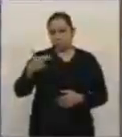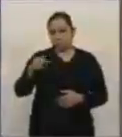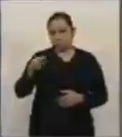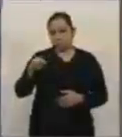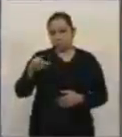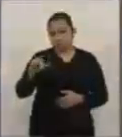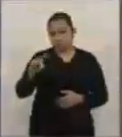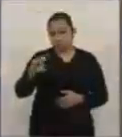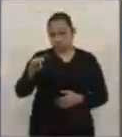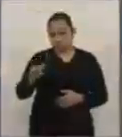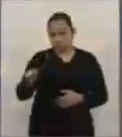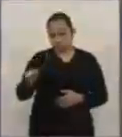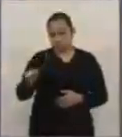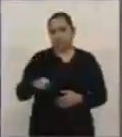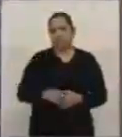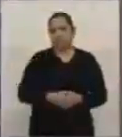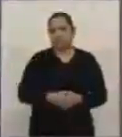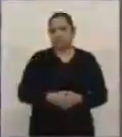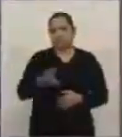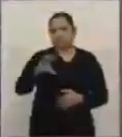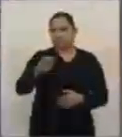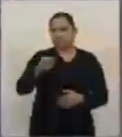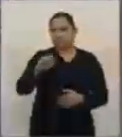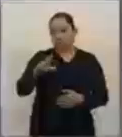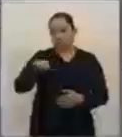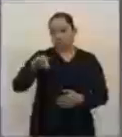Carlos Lorenzo Hernández Muñoz,